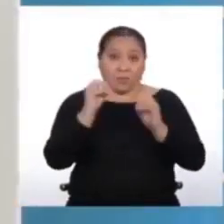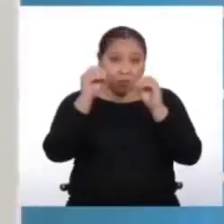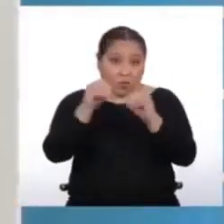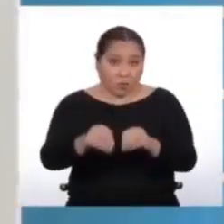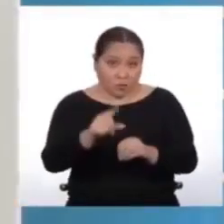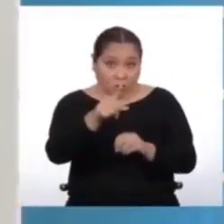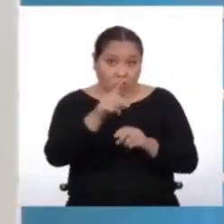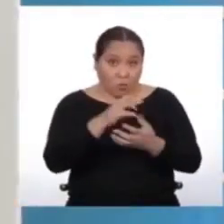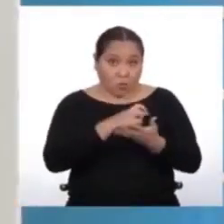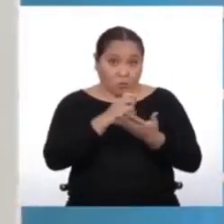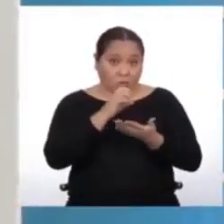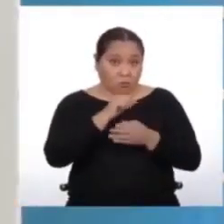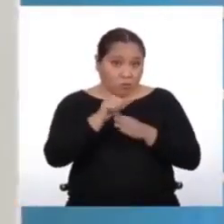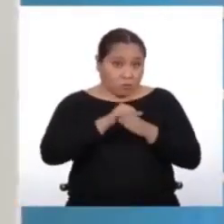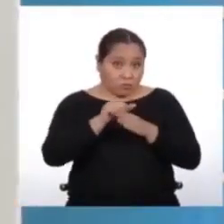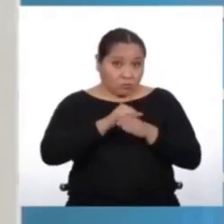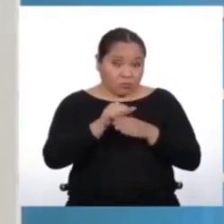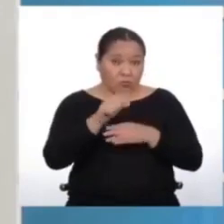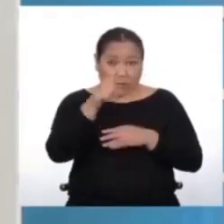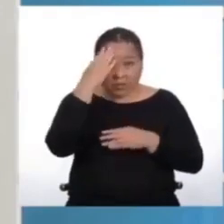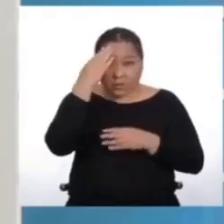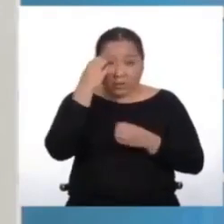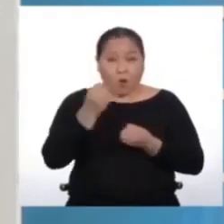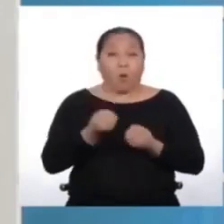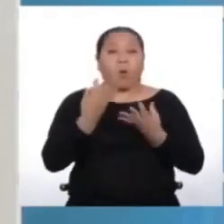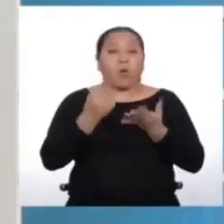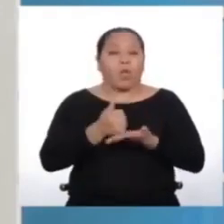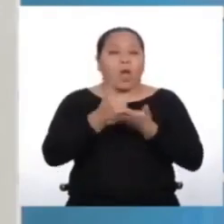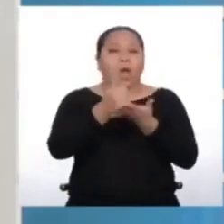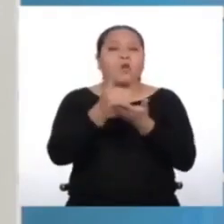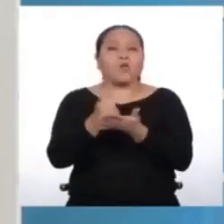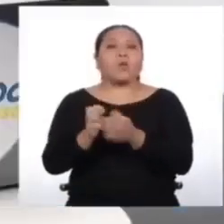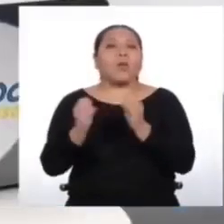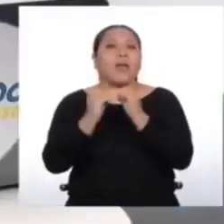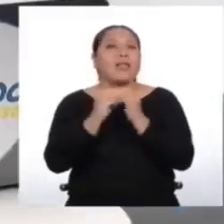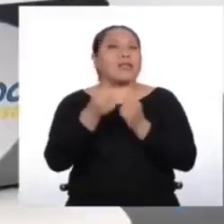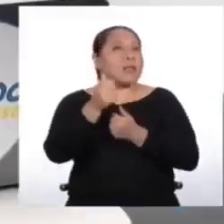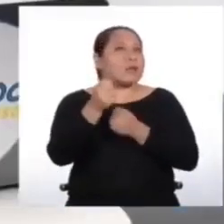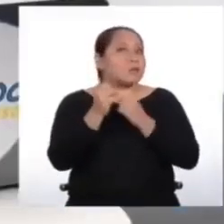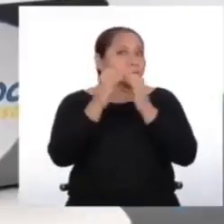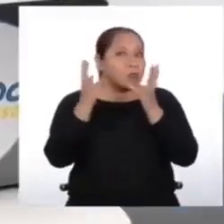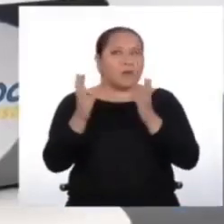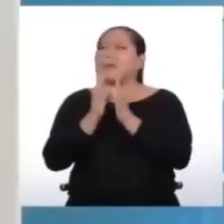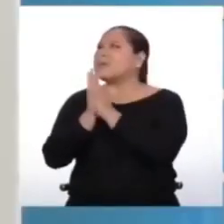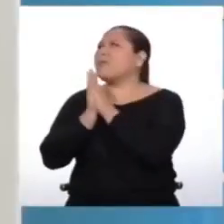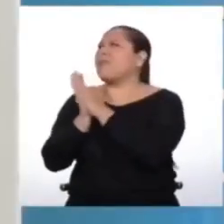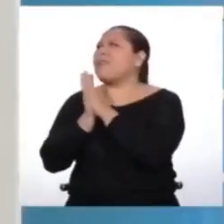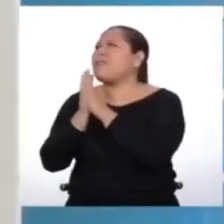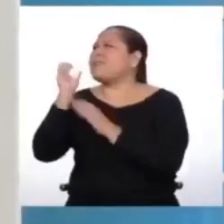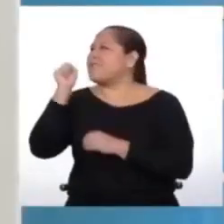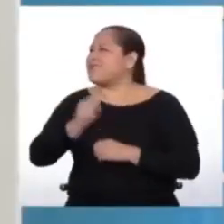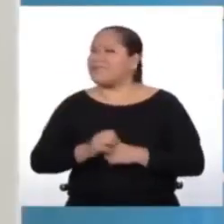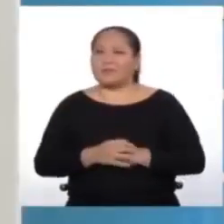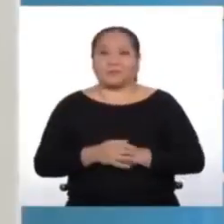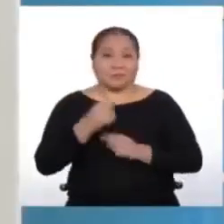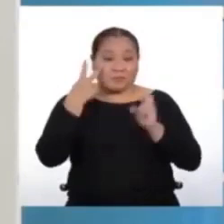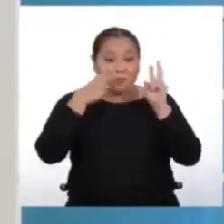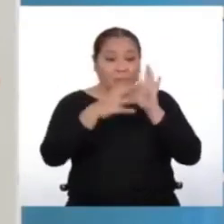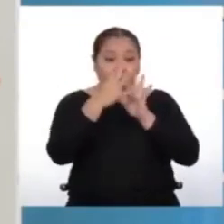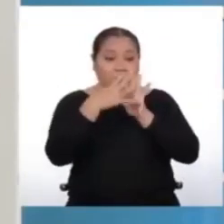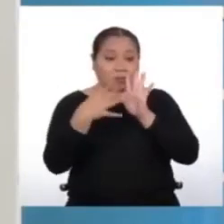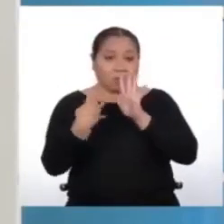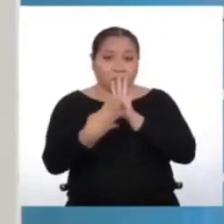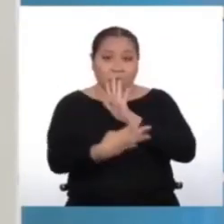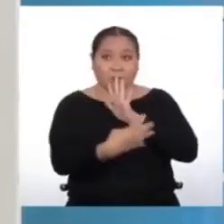aplicamos a tu proyecto para saber cuántos favores se harían específicamente el 10º día? Sí, por favor. A ver, veamos la tabla